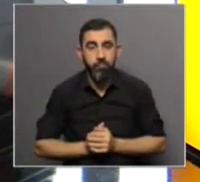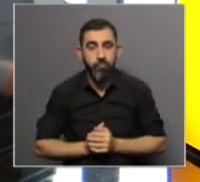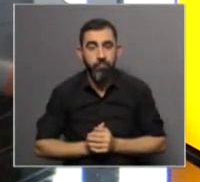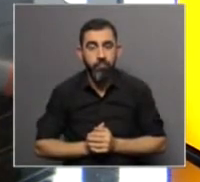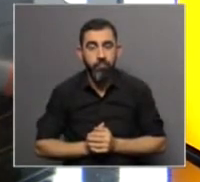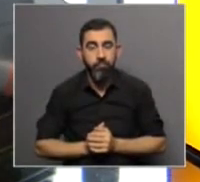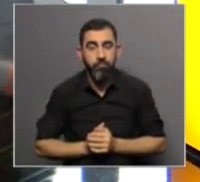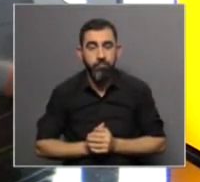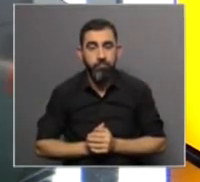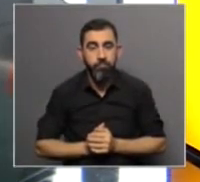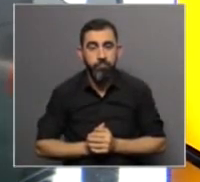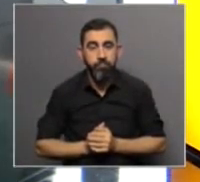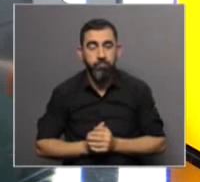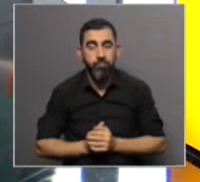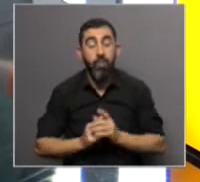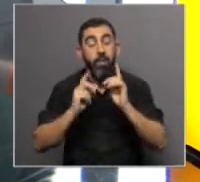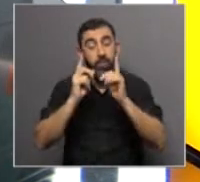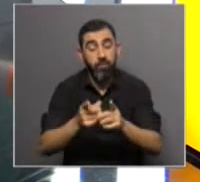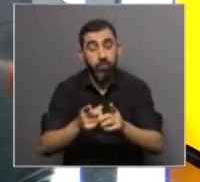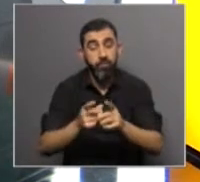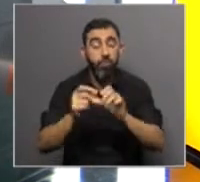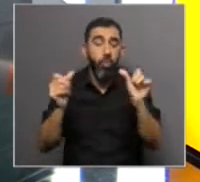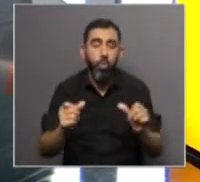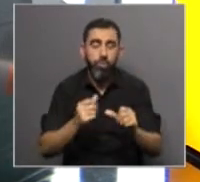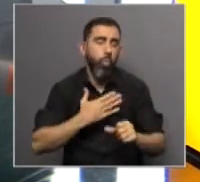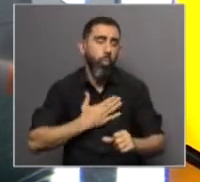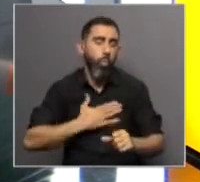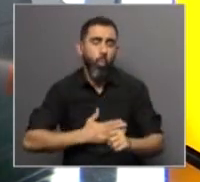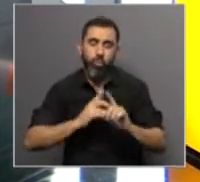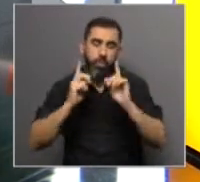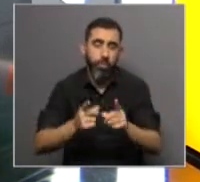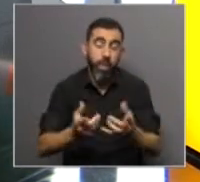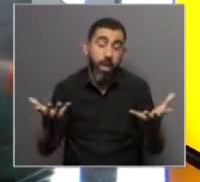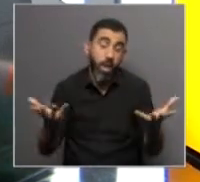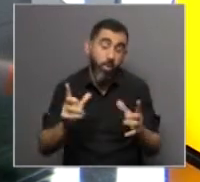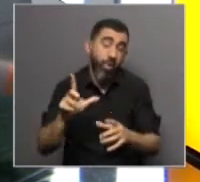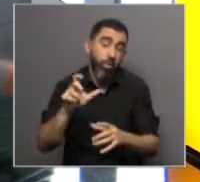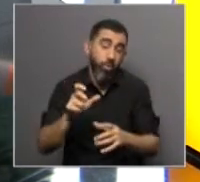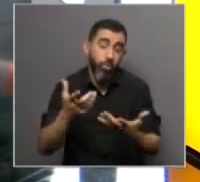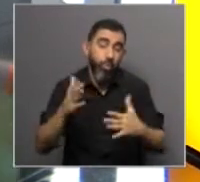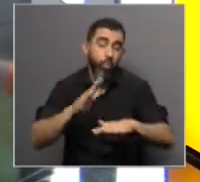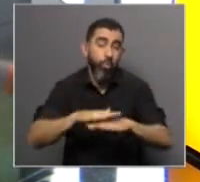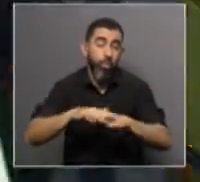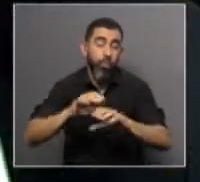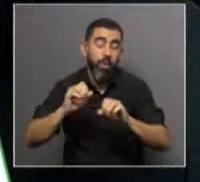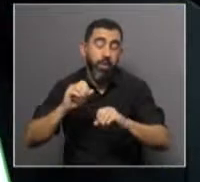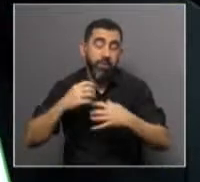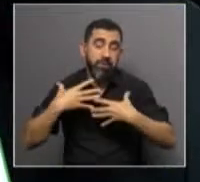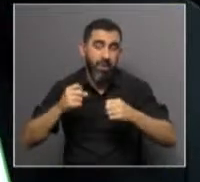buscar y encontrar. Aparte lo hacemos con mucho placer. Ahora, por supuesto, debido a las condiciones